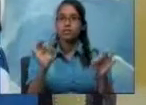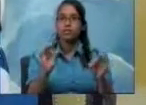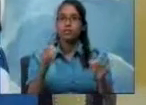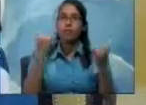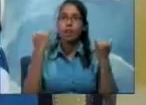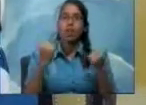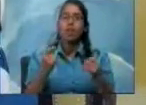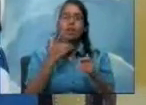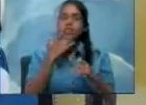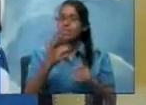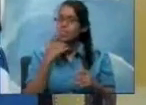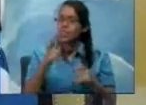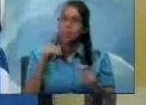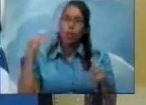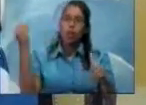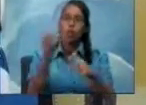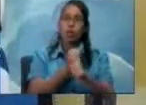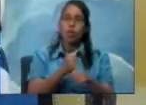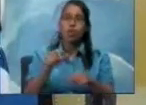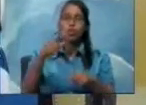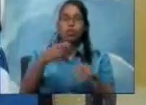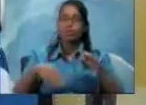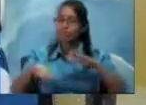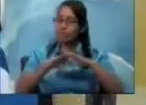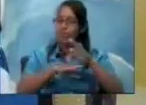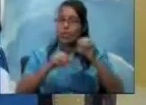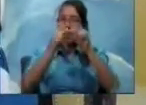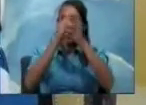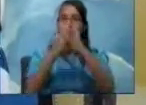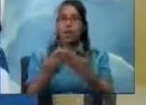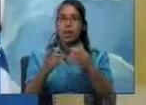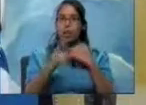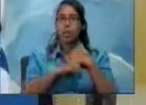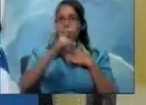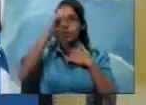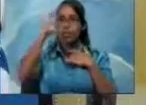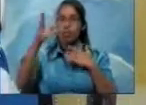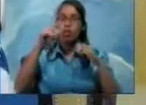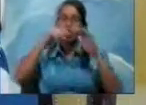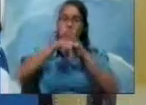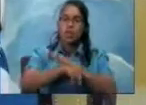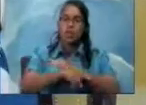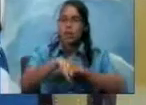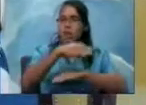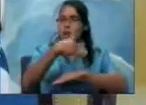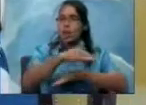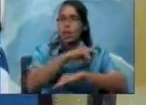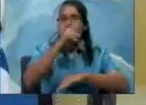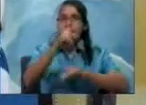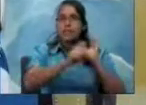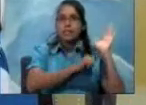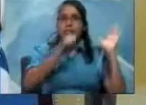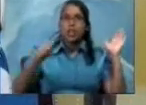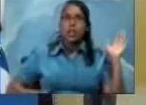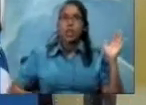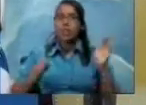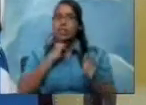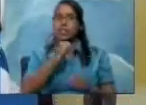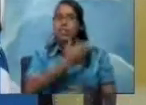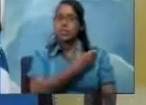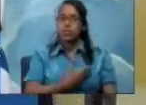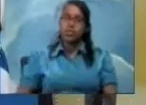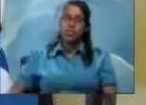consiguieron porque cuando estamos bajo la palabra del señor en las profundidades en la orilla el señor es dueño de las